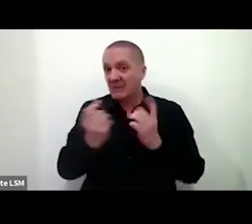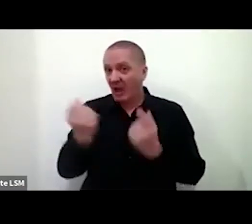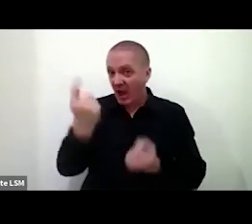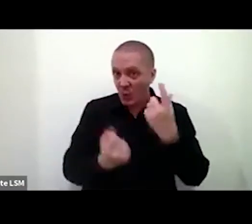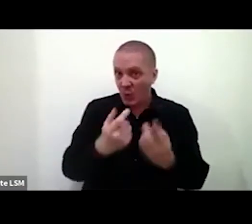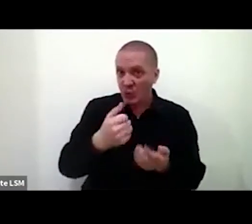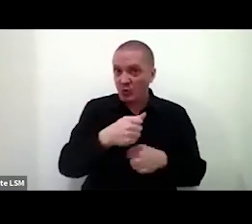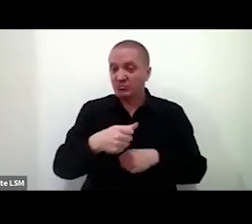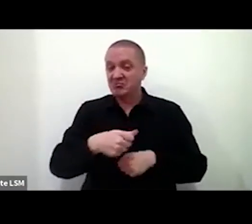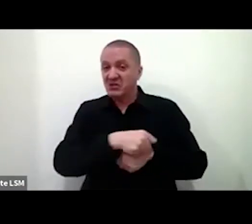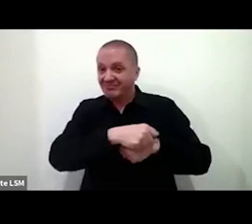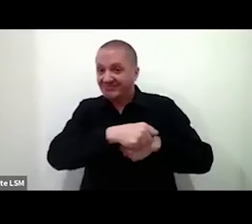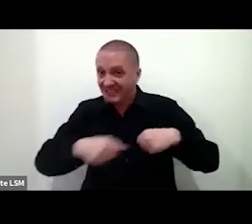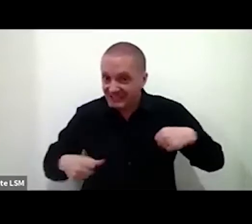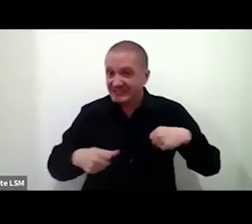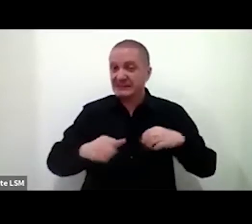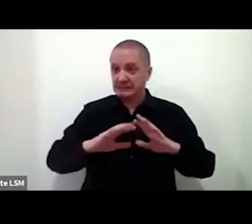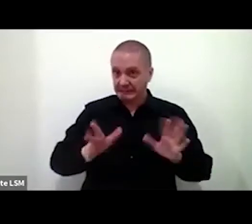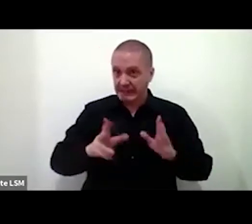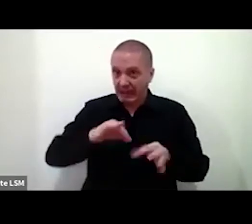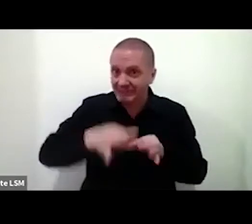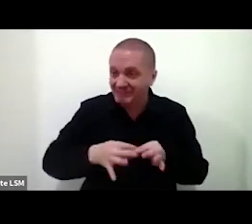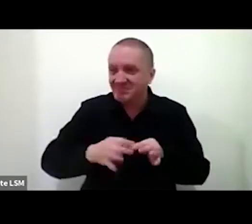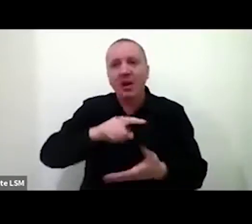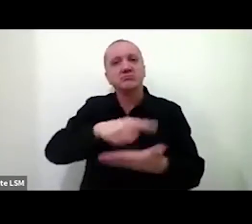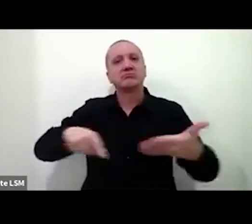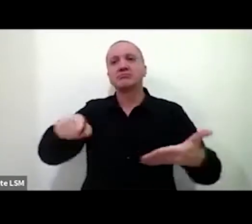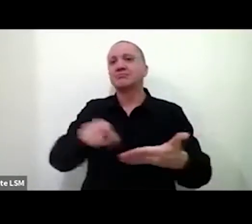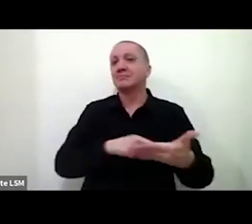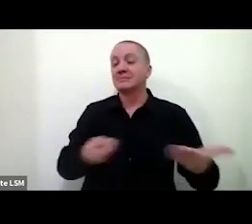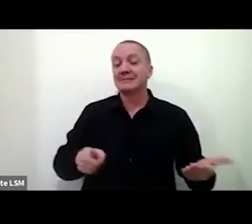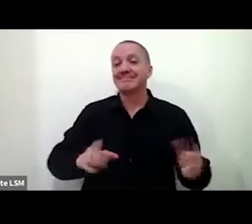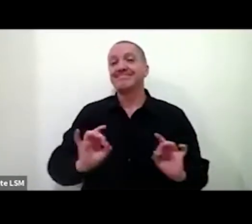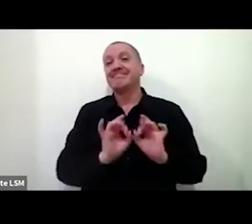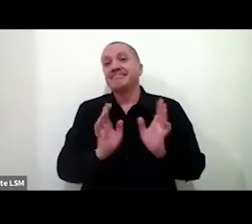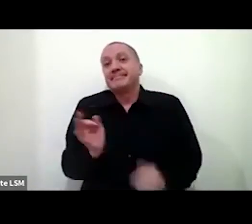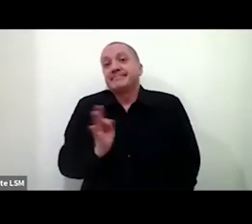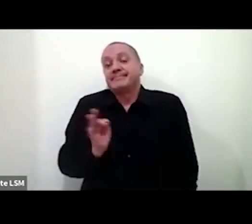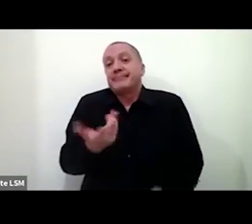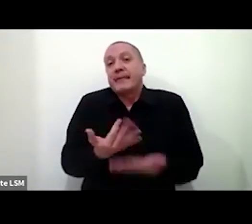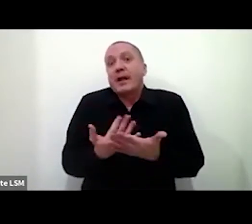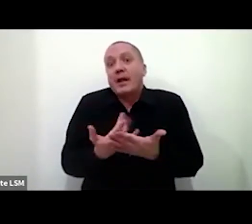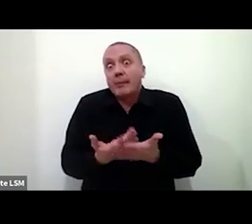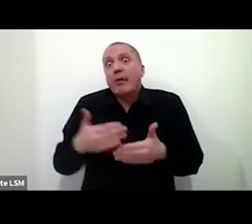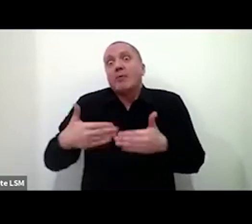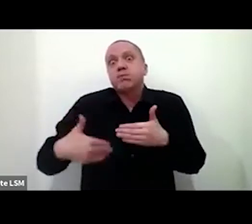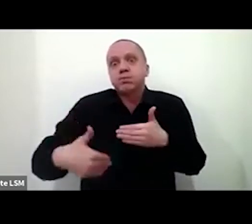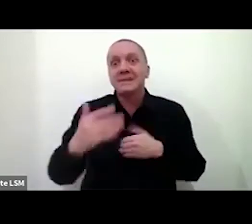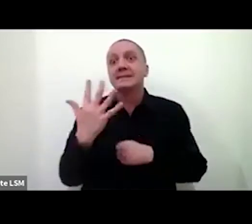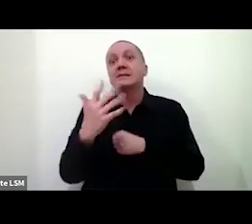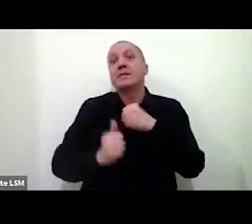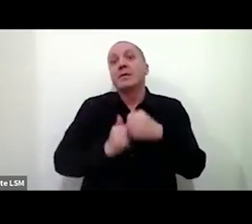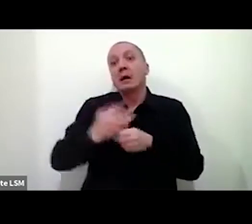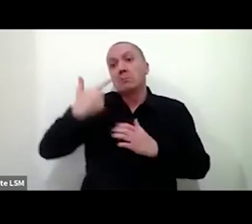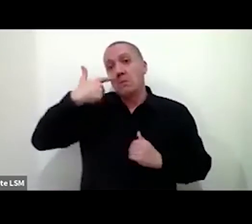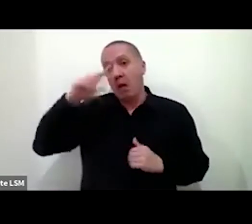es la expectativa de vida, todo el mundo lo conoce. El acompañamiento psicológico, psiquiátrico, ante distintos cuadros